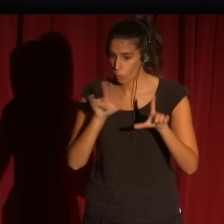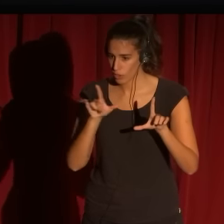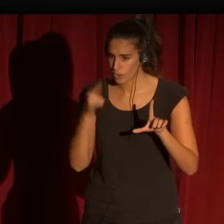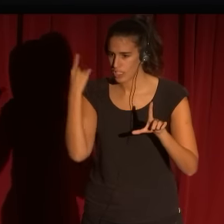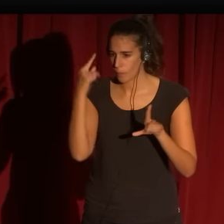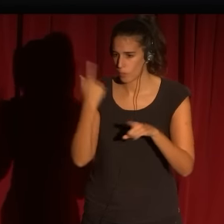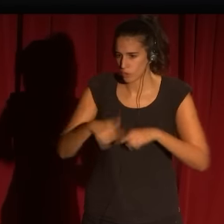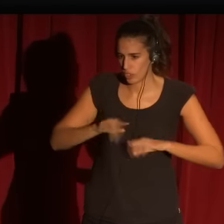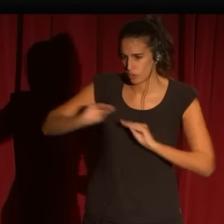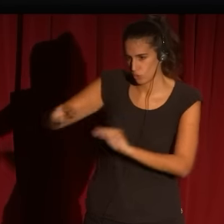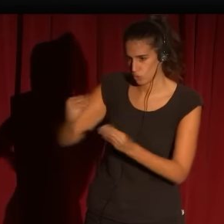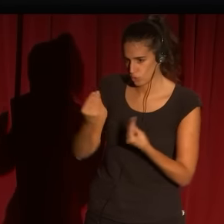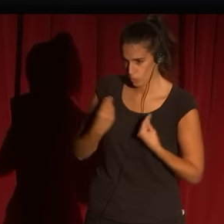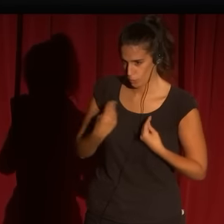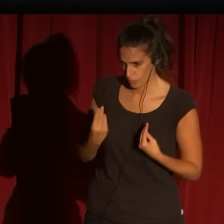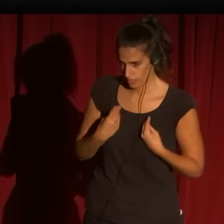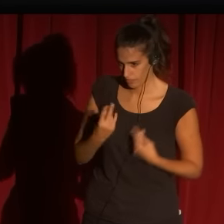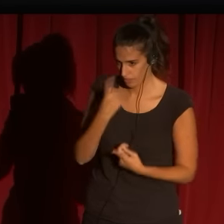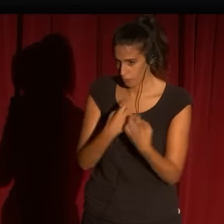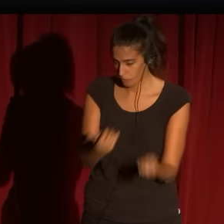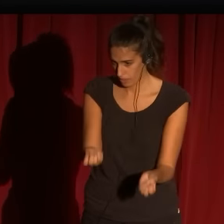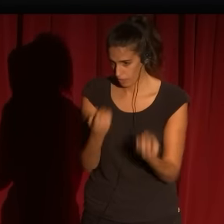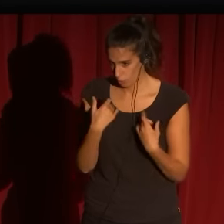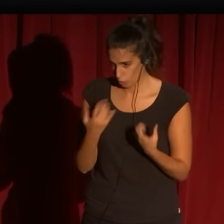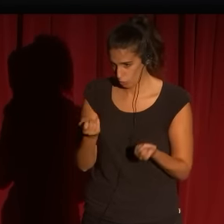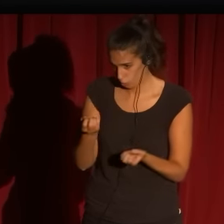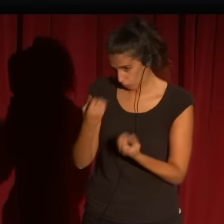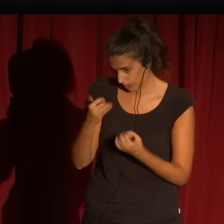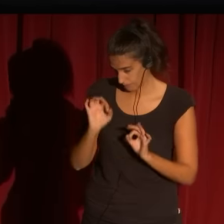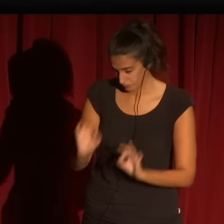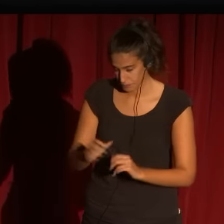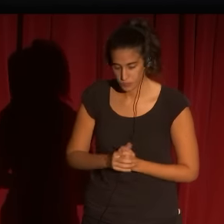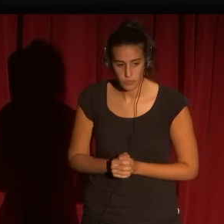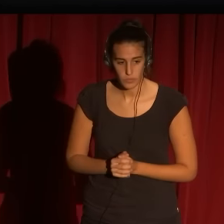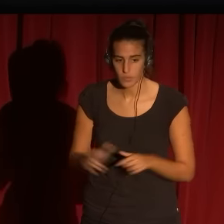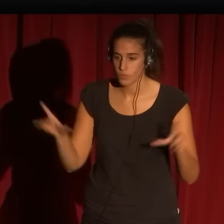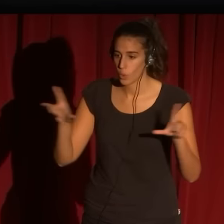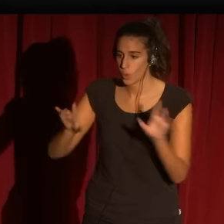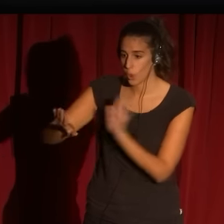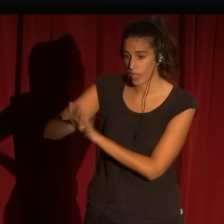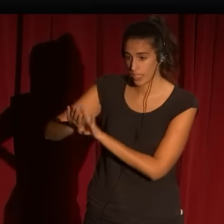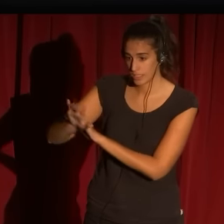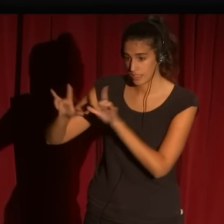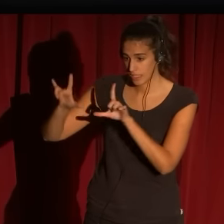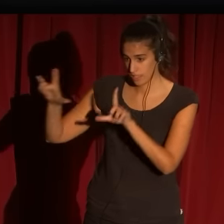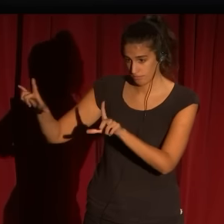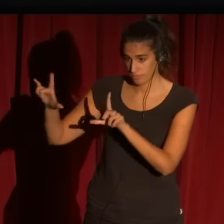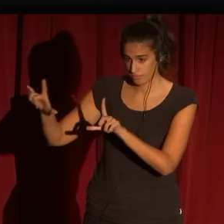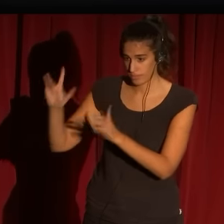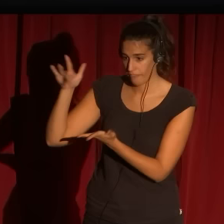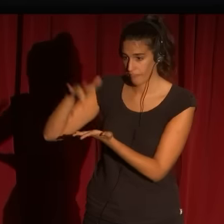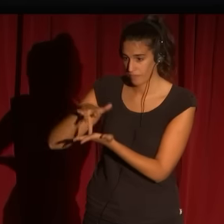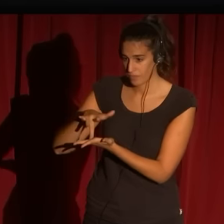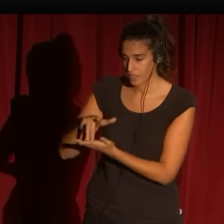información que nos habla personalmente de ella el cuadro que veis a la derecha es un cuadro como os digo de varios que están fechados en